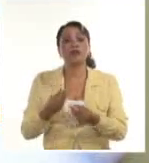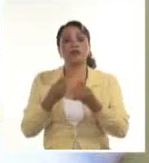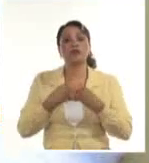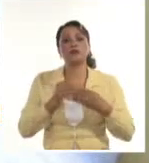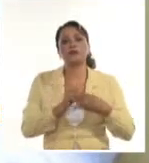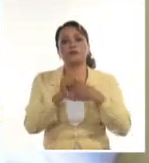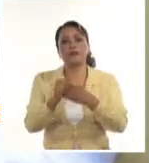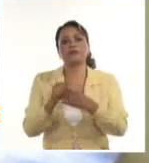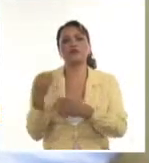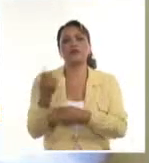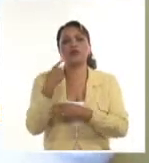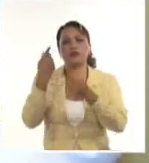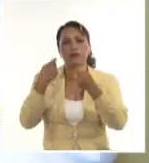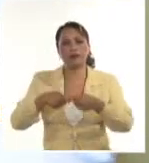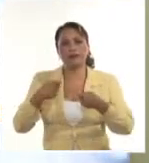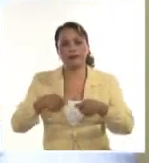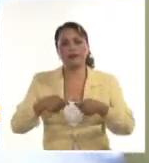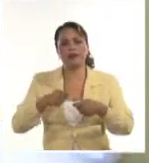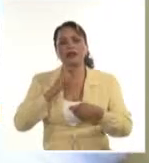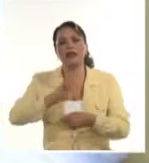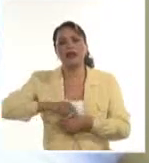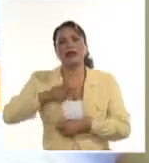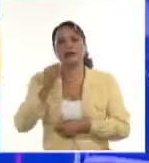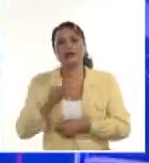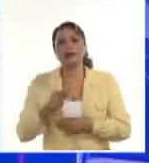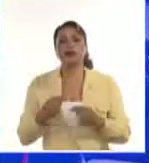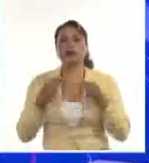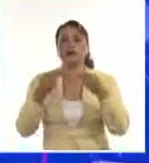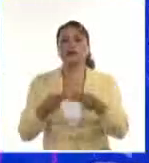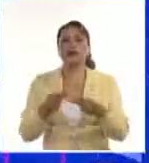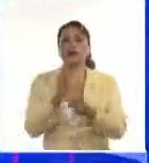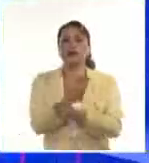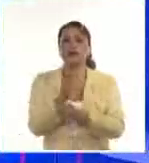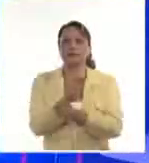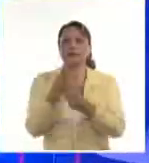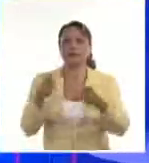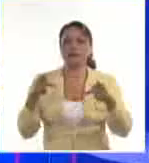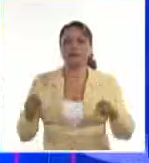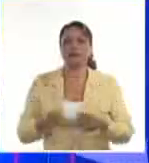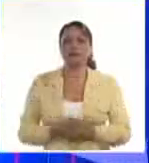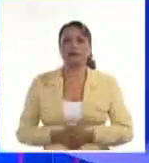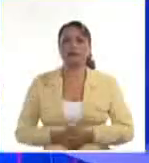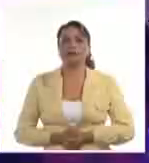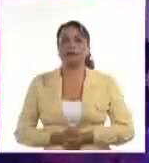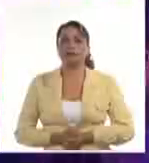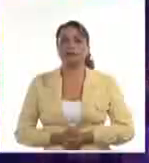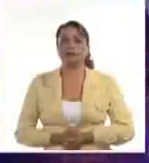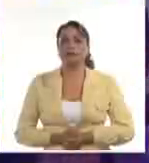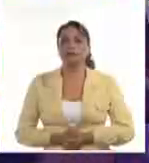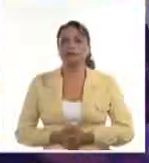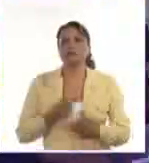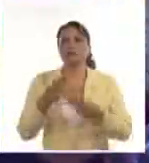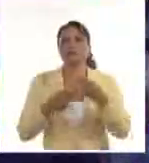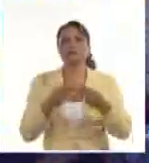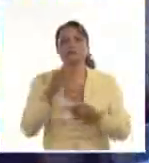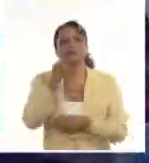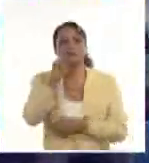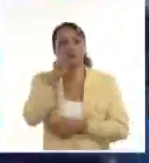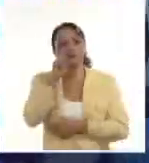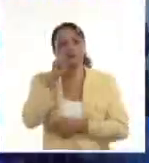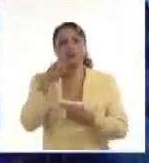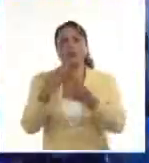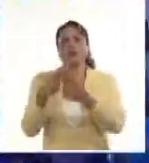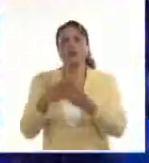nosotros los artistas cubanos es cumplir y honrar a esos grandes maestros. Además se realizaron las finales de las competencias